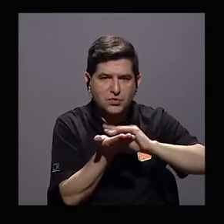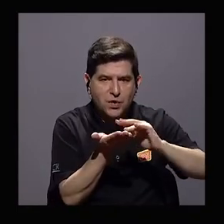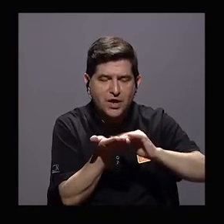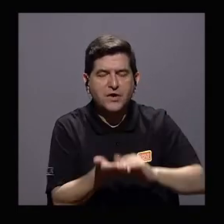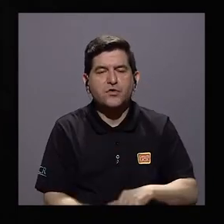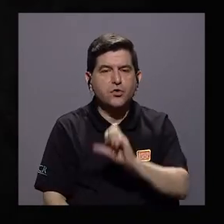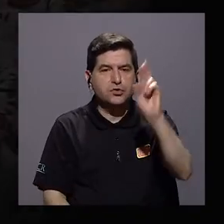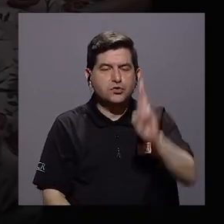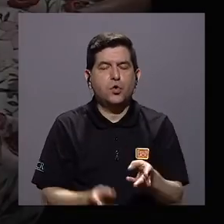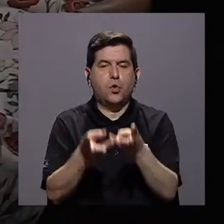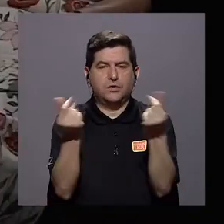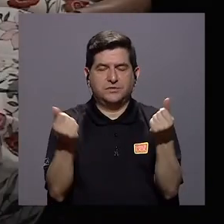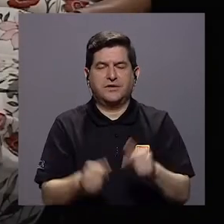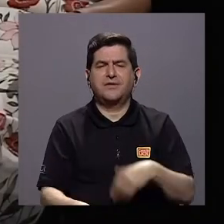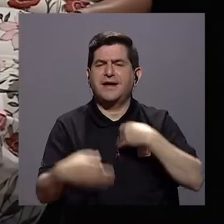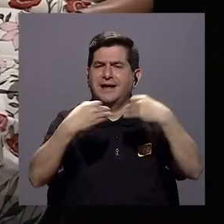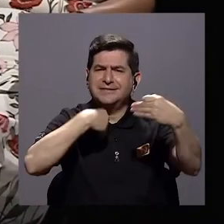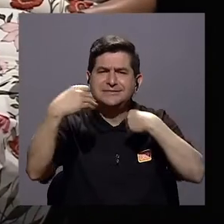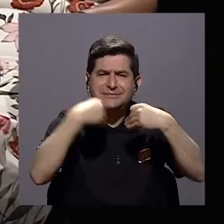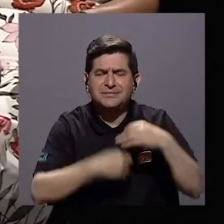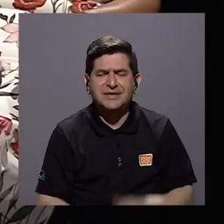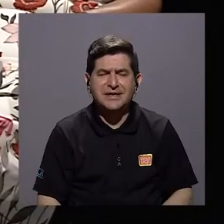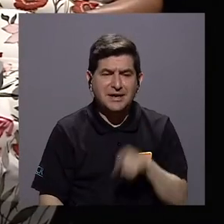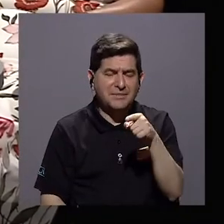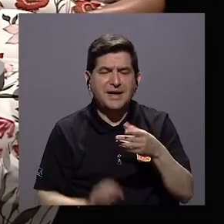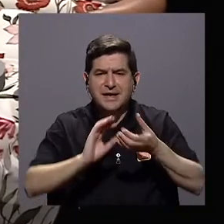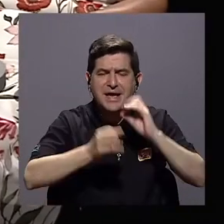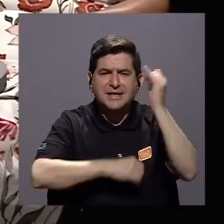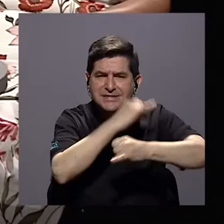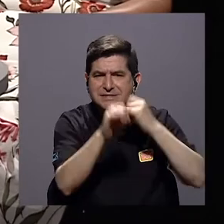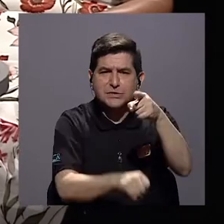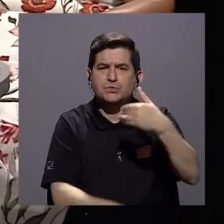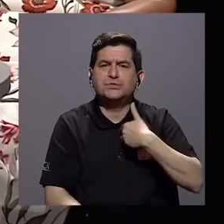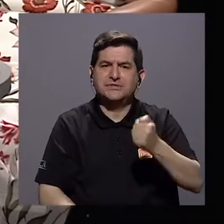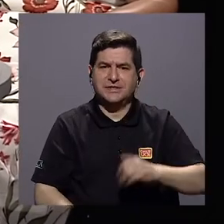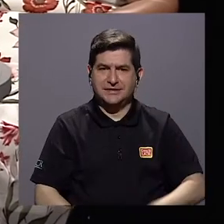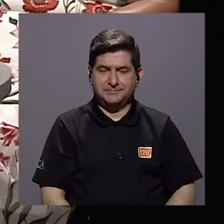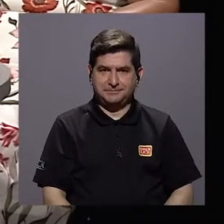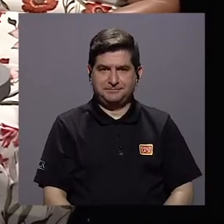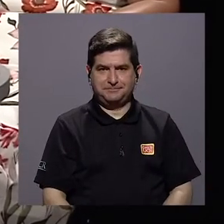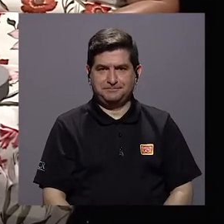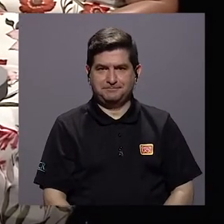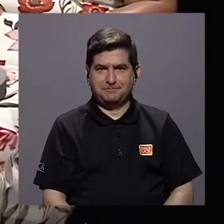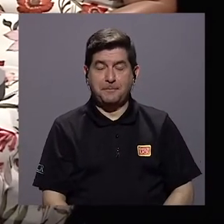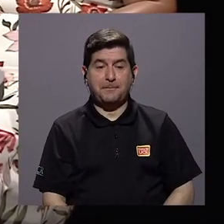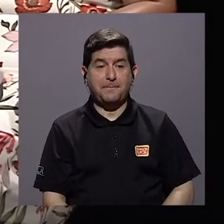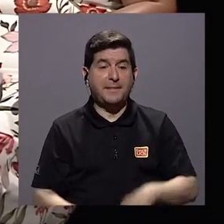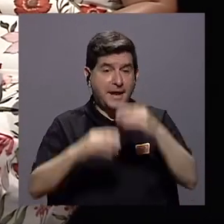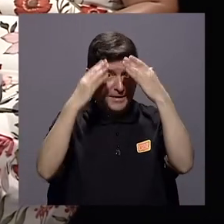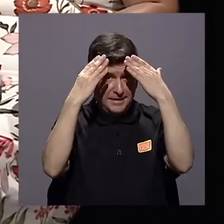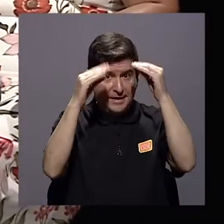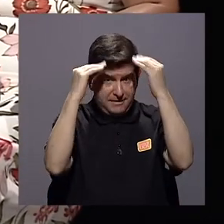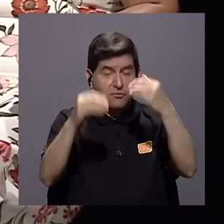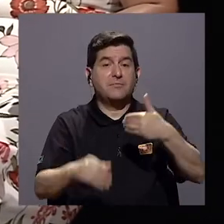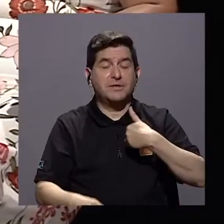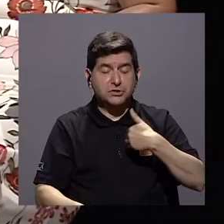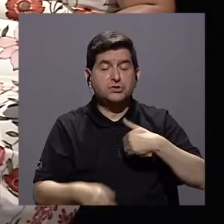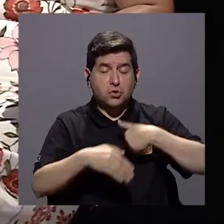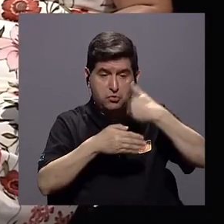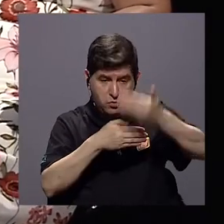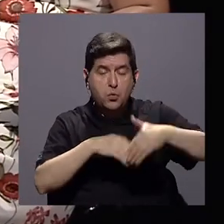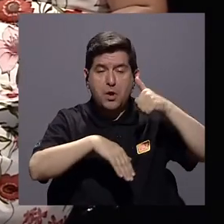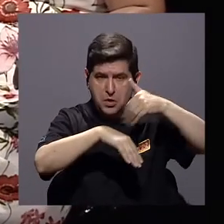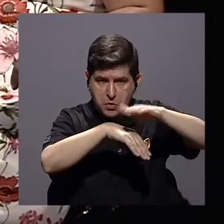acá en Costa Rica. Cuénteme un poquito entonces sobre ese dato internacional que usted maneja. Mire, las fuentes están, se las